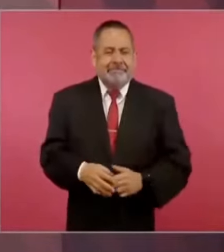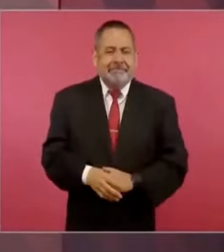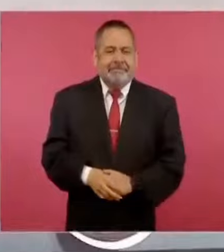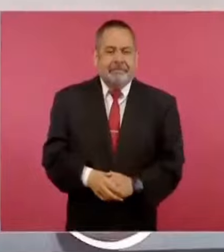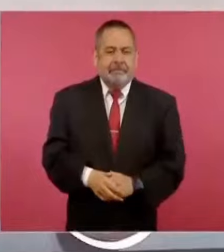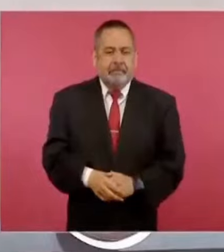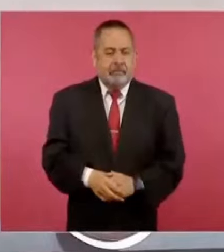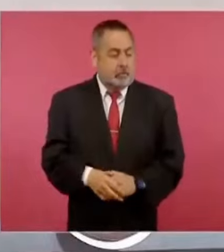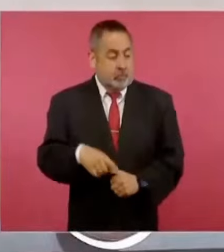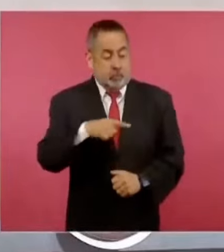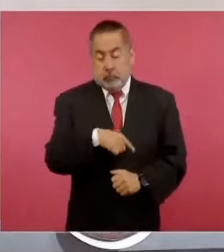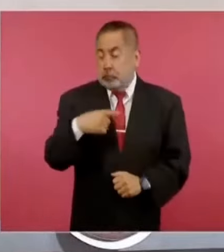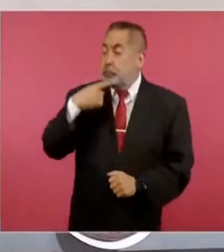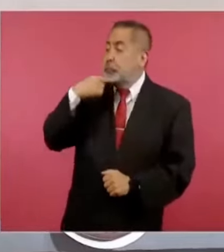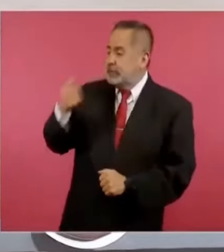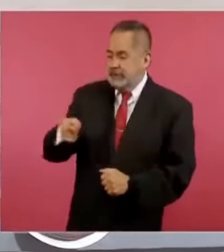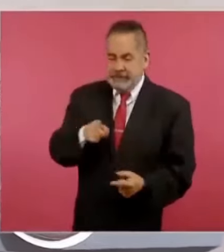le vas a decir esto.